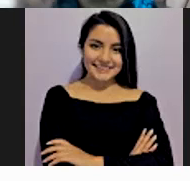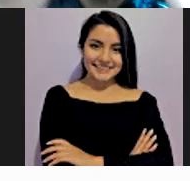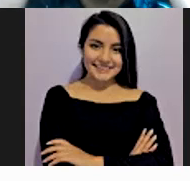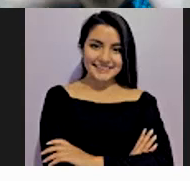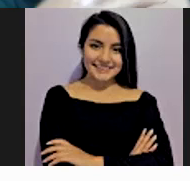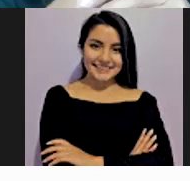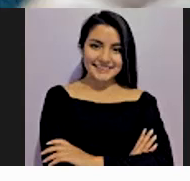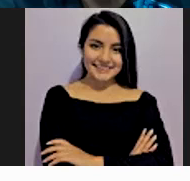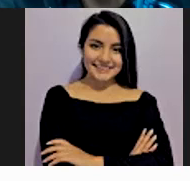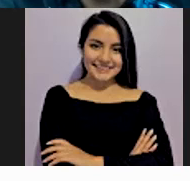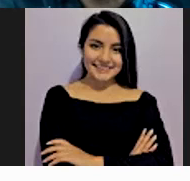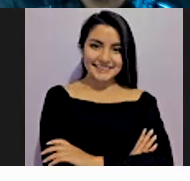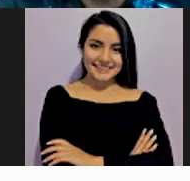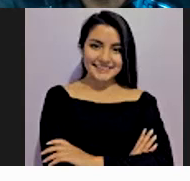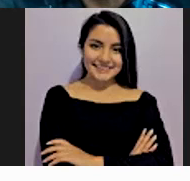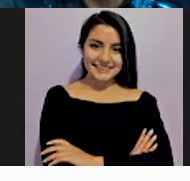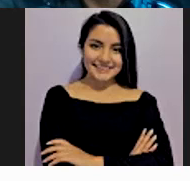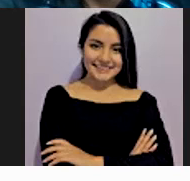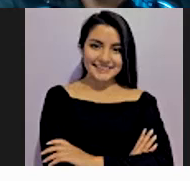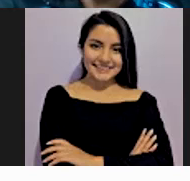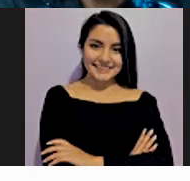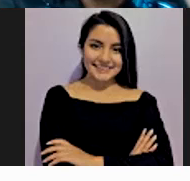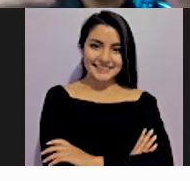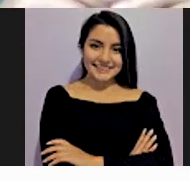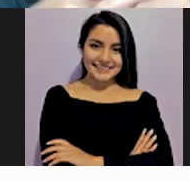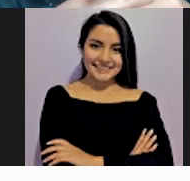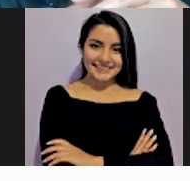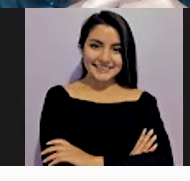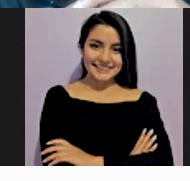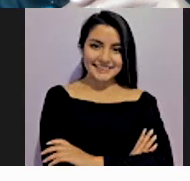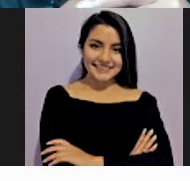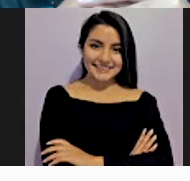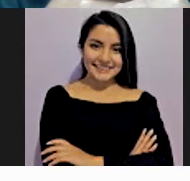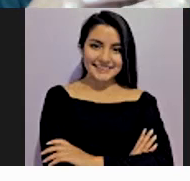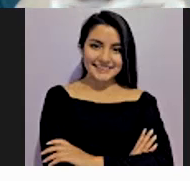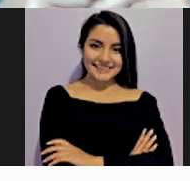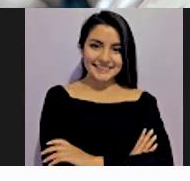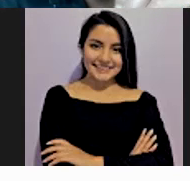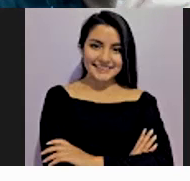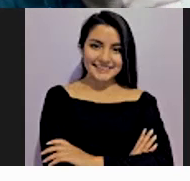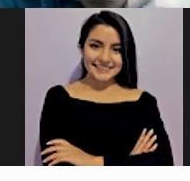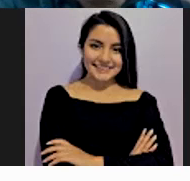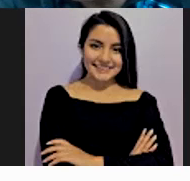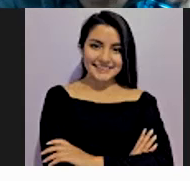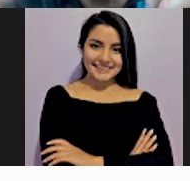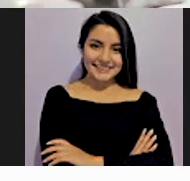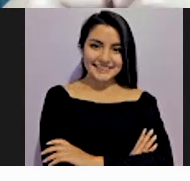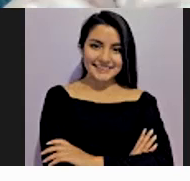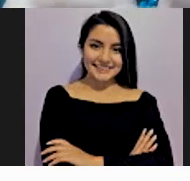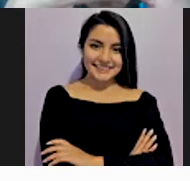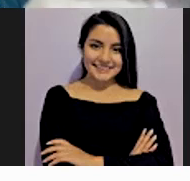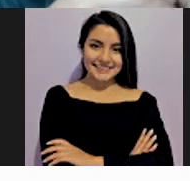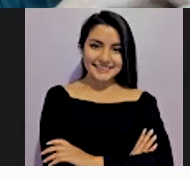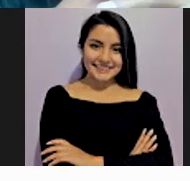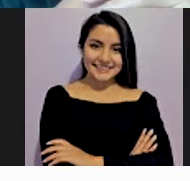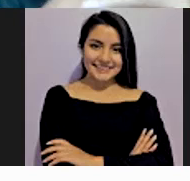que pase sabiendo, o sea, pueda defenderse. Antes que yo diga, muy bien, les voy a poner una prueba del abecedario y